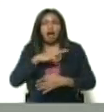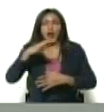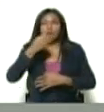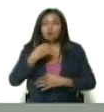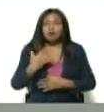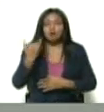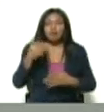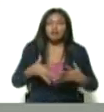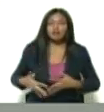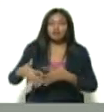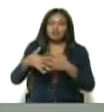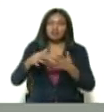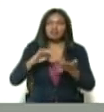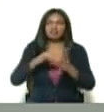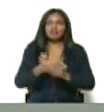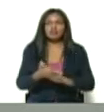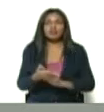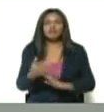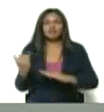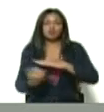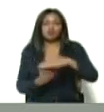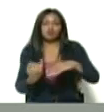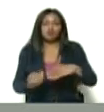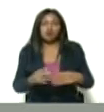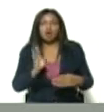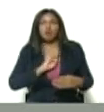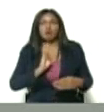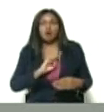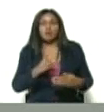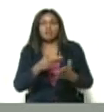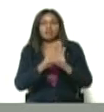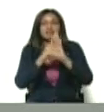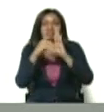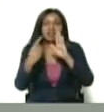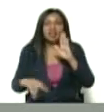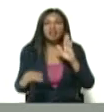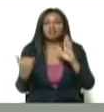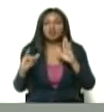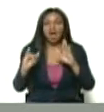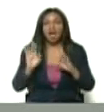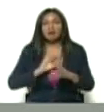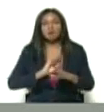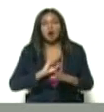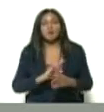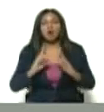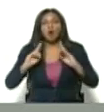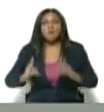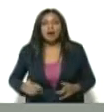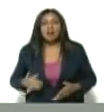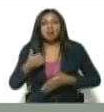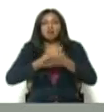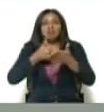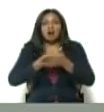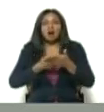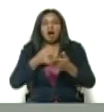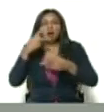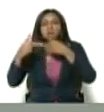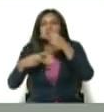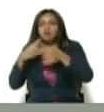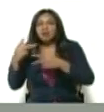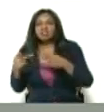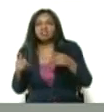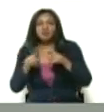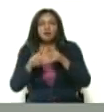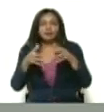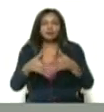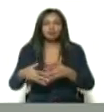lo existe. Existen instituciones civiles, organizaciones de derechos civiles, de derechos humanos, luchadores políticos en Estados Unidos que